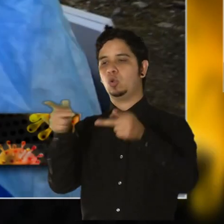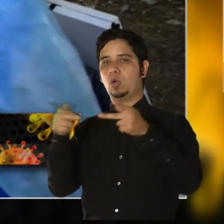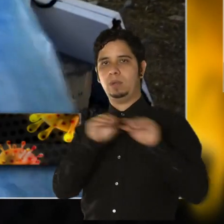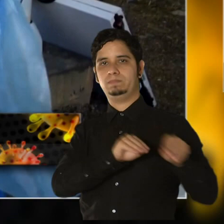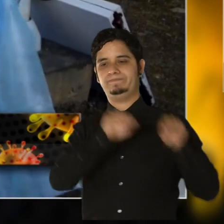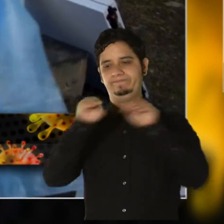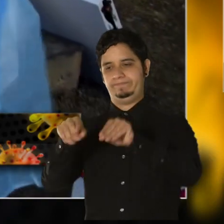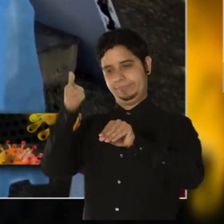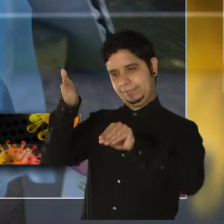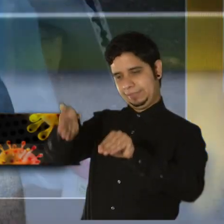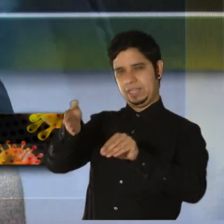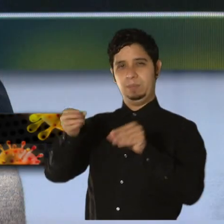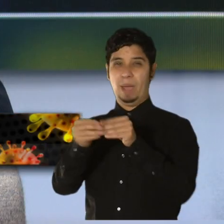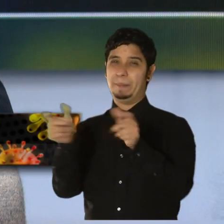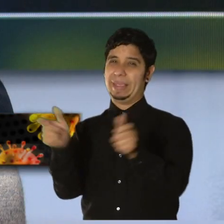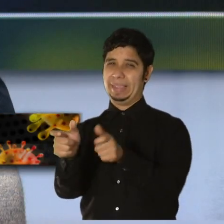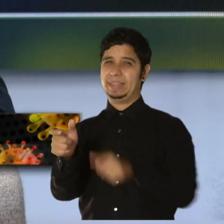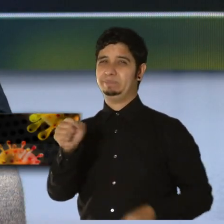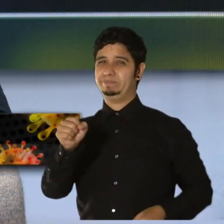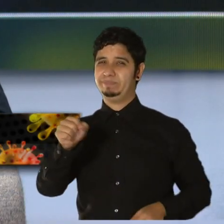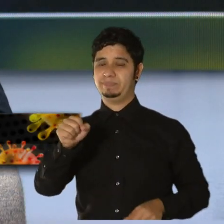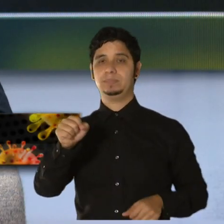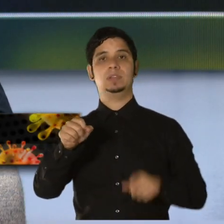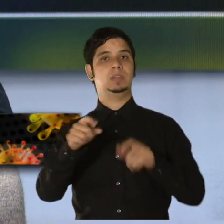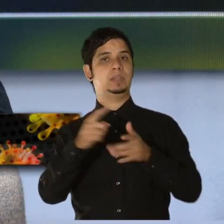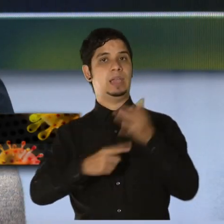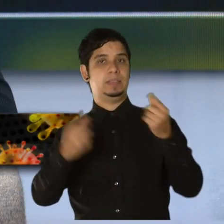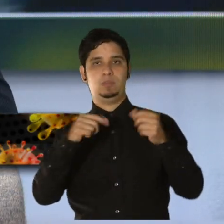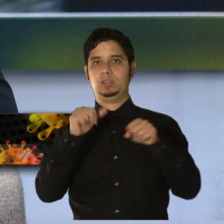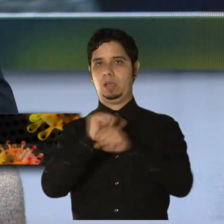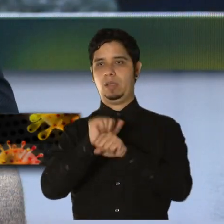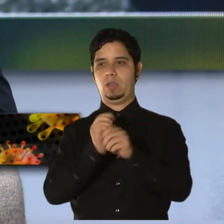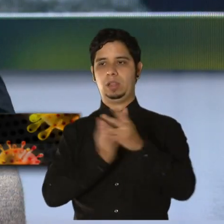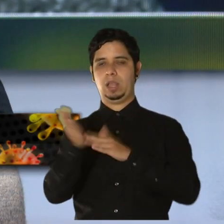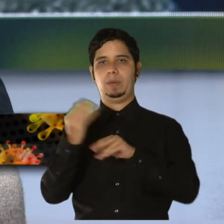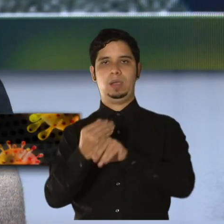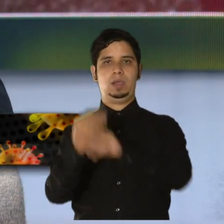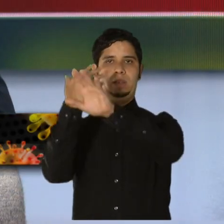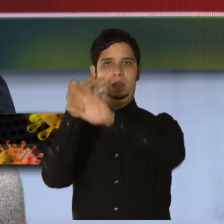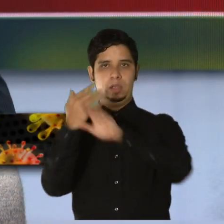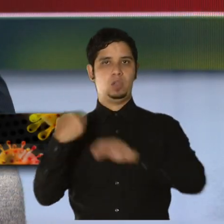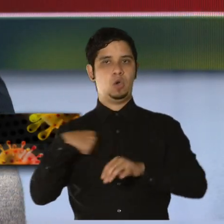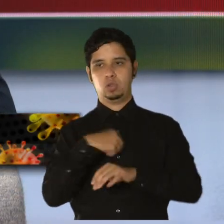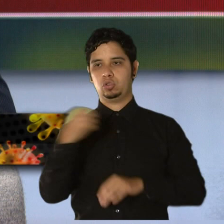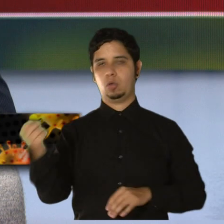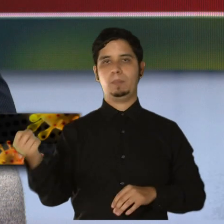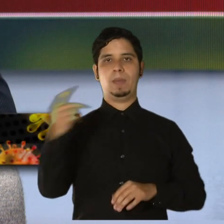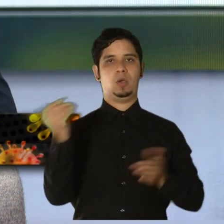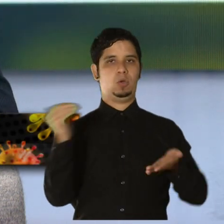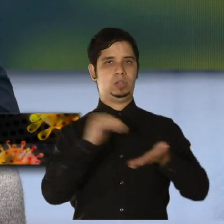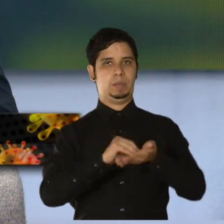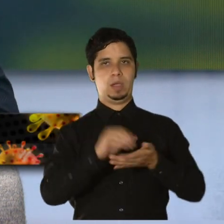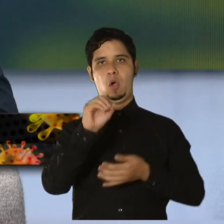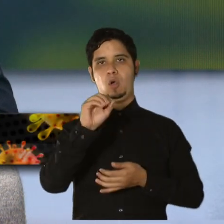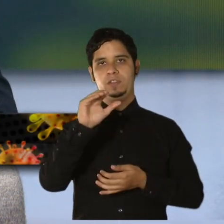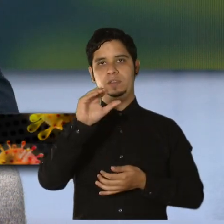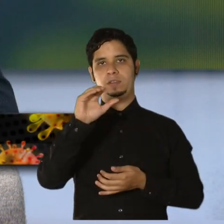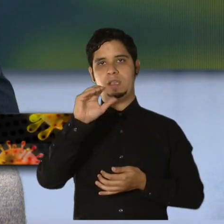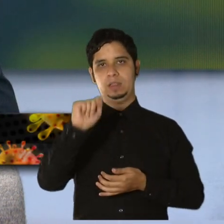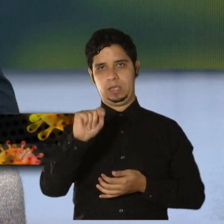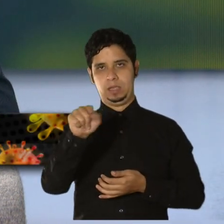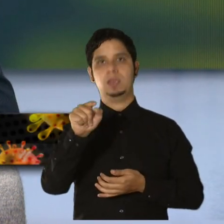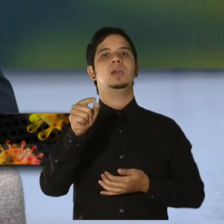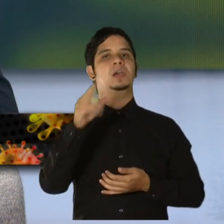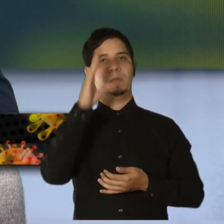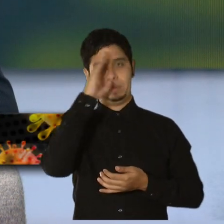movernos mayormente a la modalidad a distancia. Regresamos en octubre al hospital, así que estuvimos ahí como 6